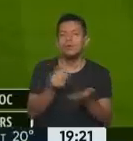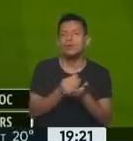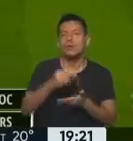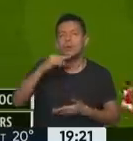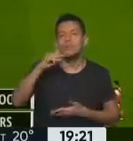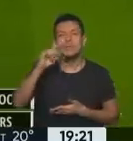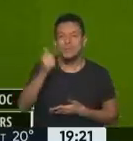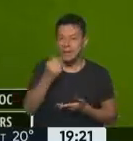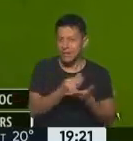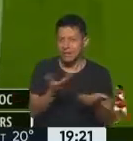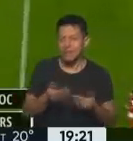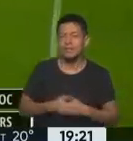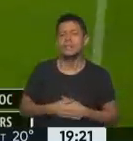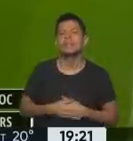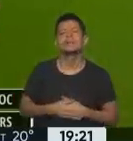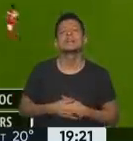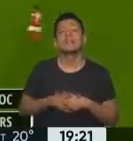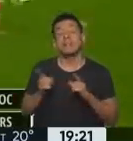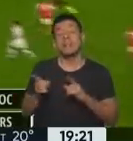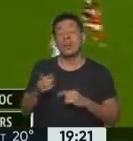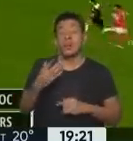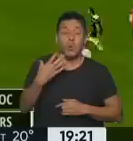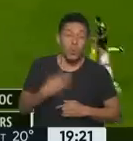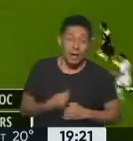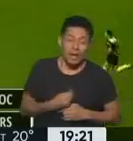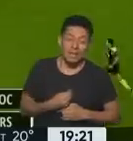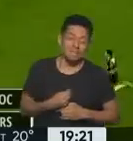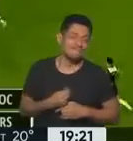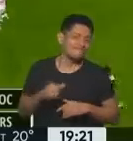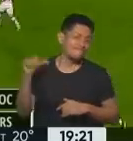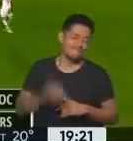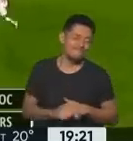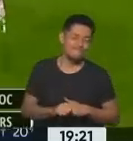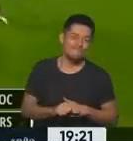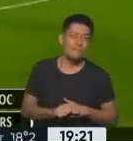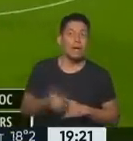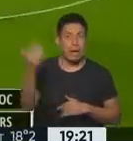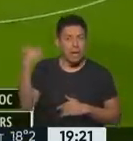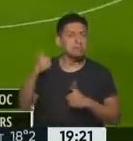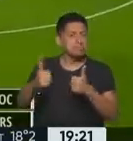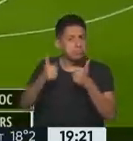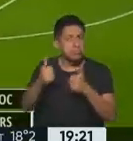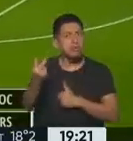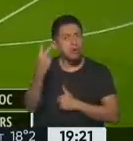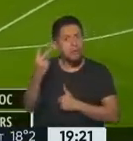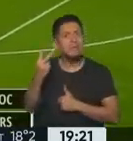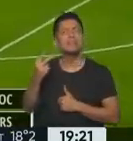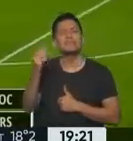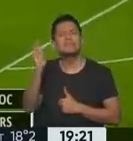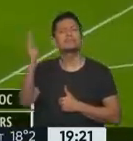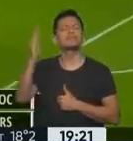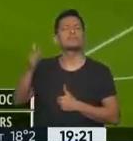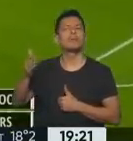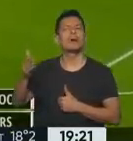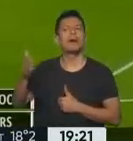olvido, para el olvido, la tarde de Huracán, que tenía todo por delante. Claro. Venía de dos actuaciones increíbles. Le había ganado al Aldo Civi de Mar